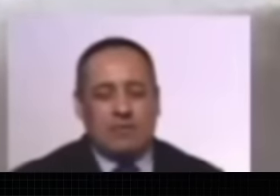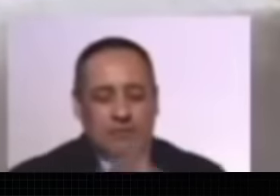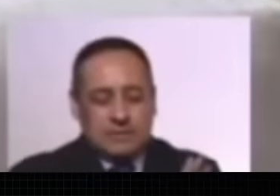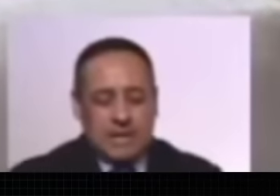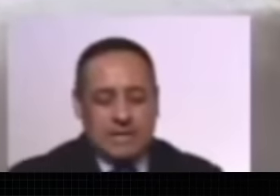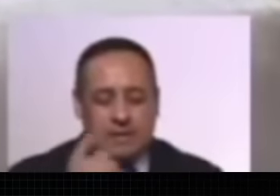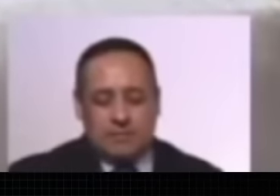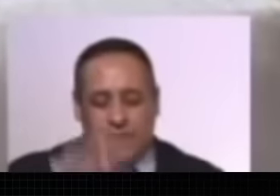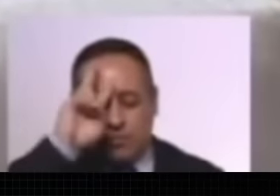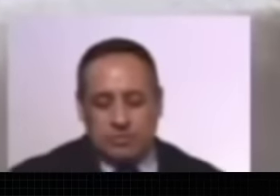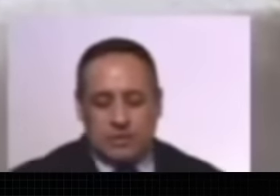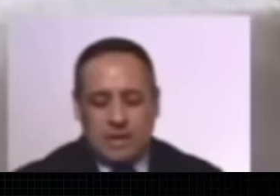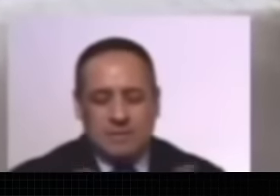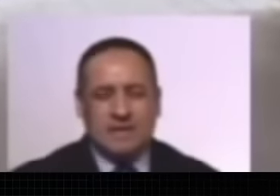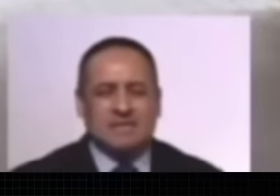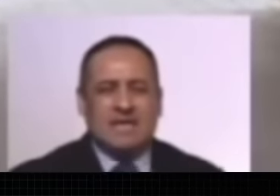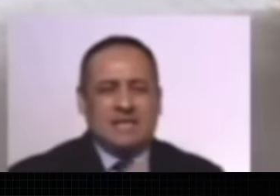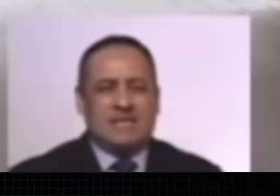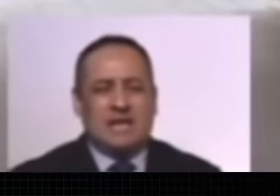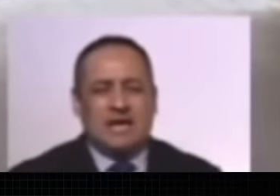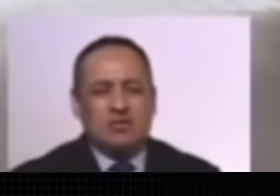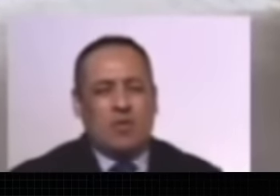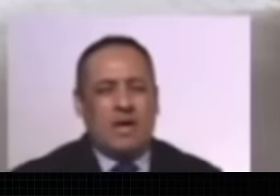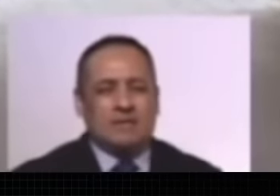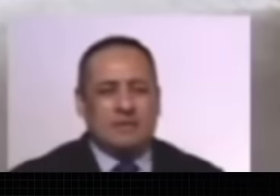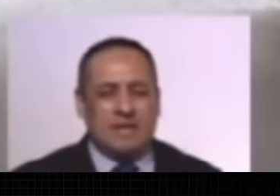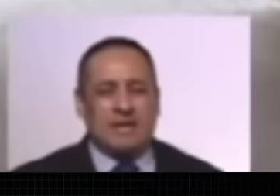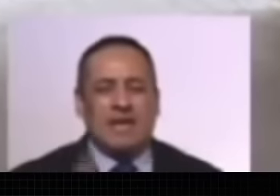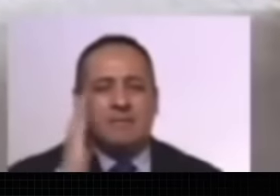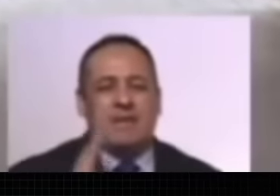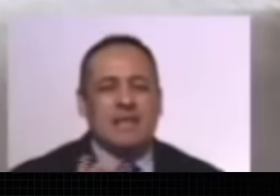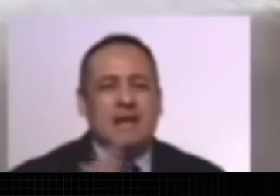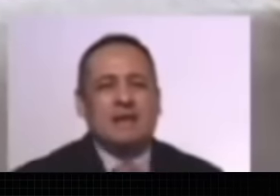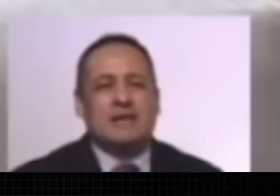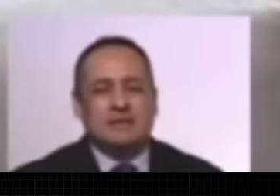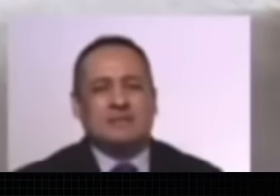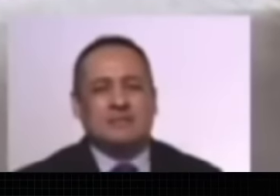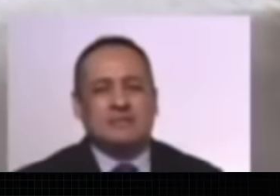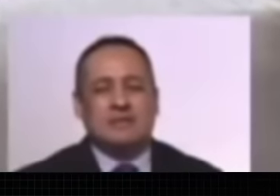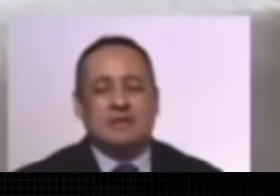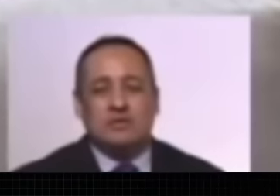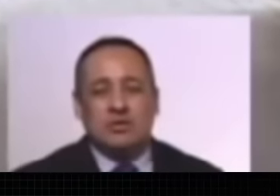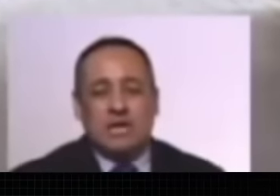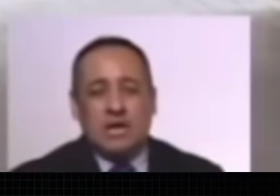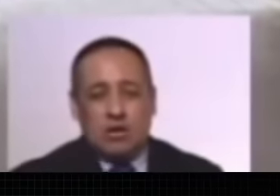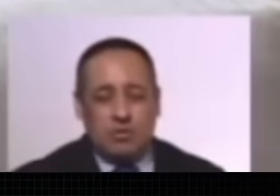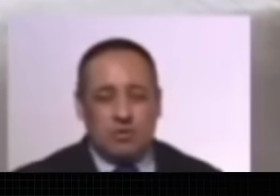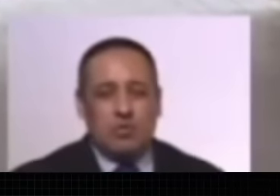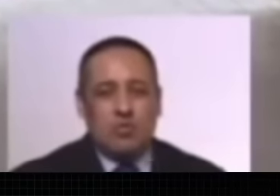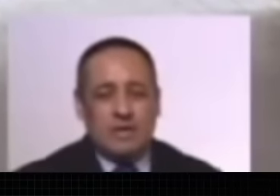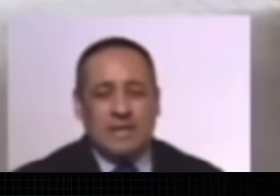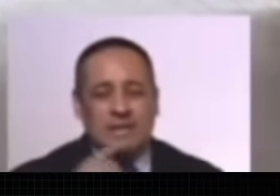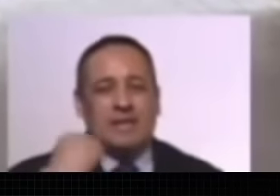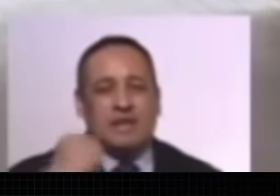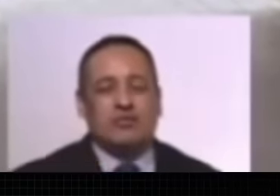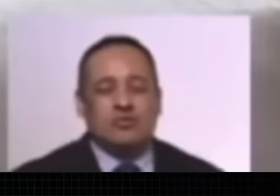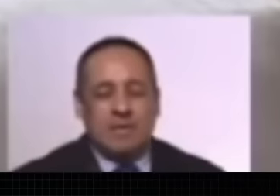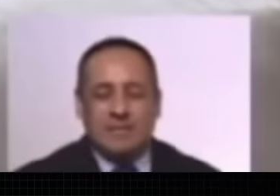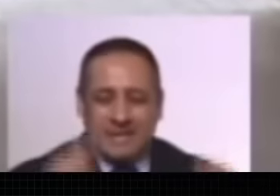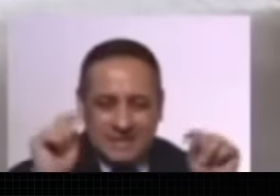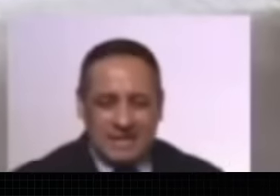fiscal de la Nación, se niega a acatar lo que manda la ley? El Estado democrático de derecho se